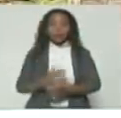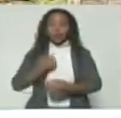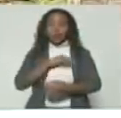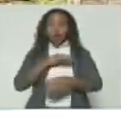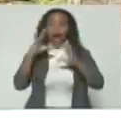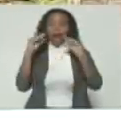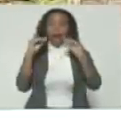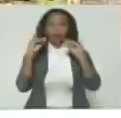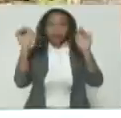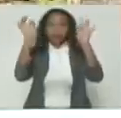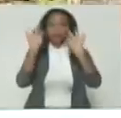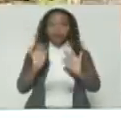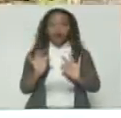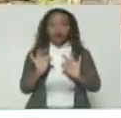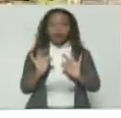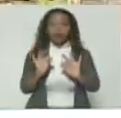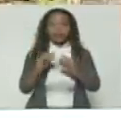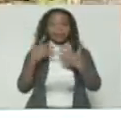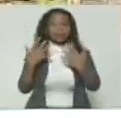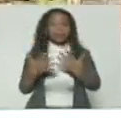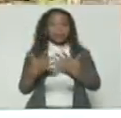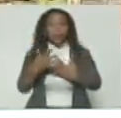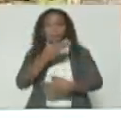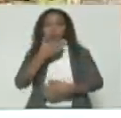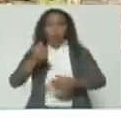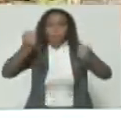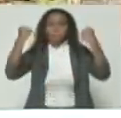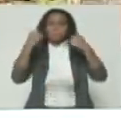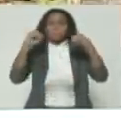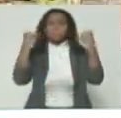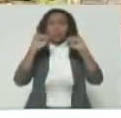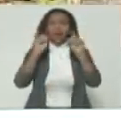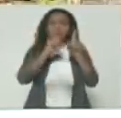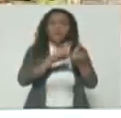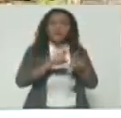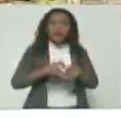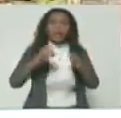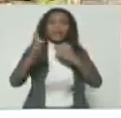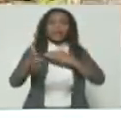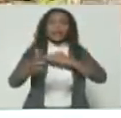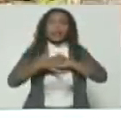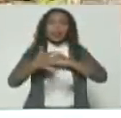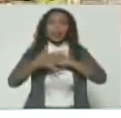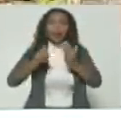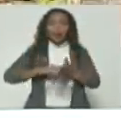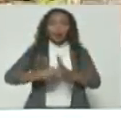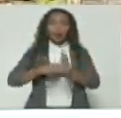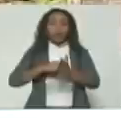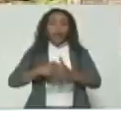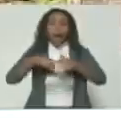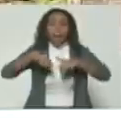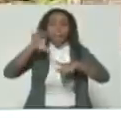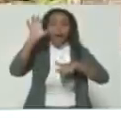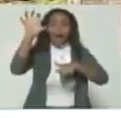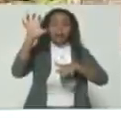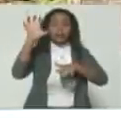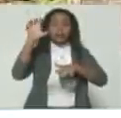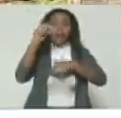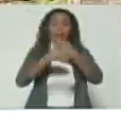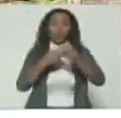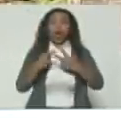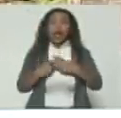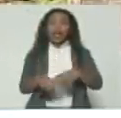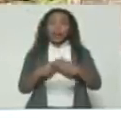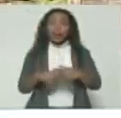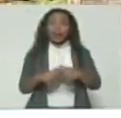conuco tecnificado con mejores prácticas agronómicas, con tecnologías del país locales, con herramientas e